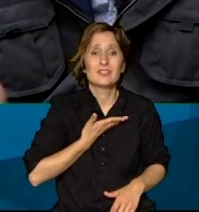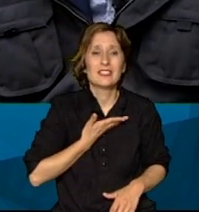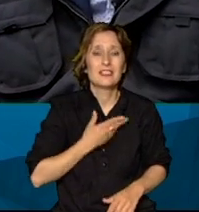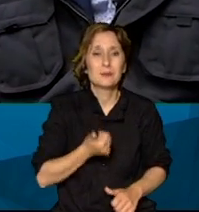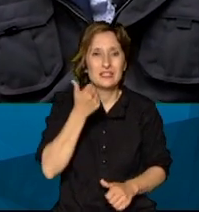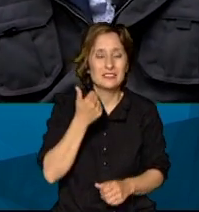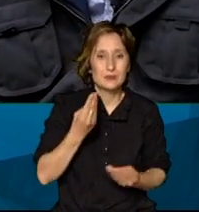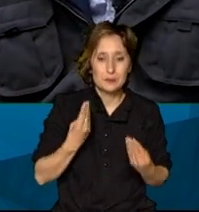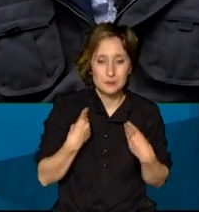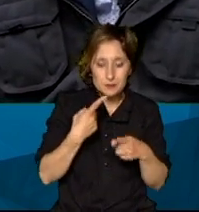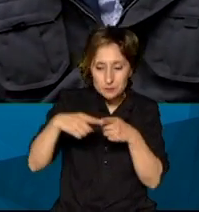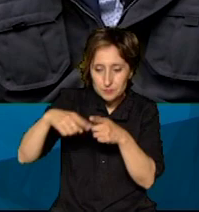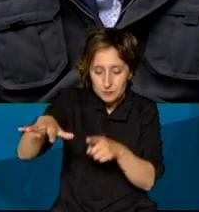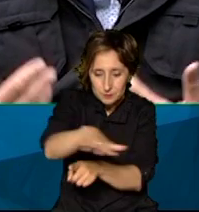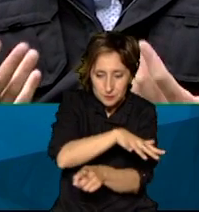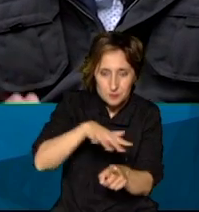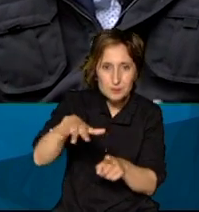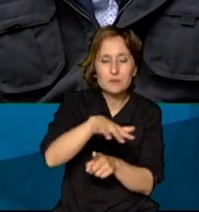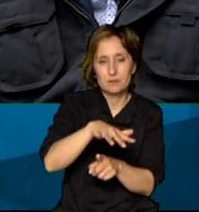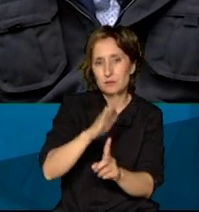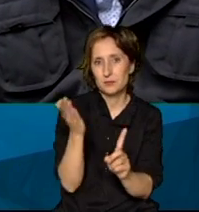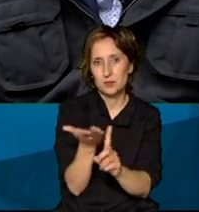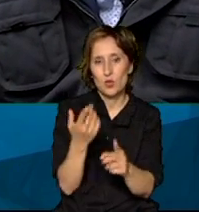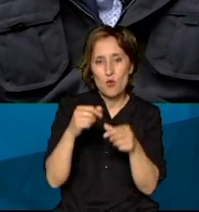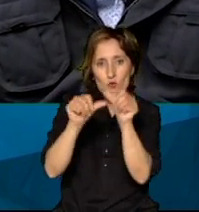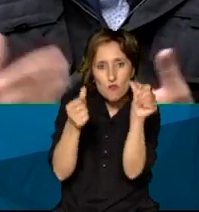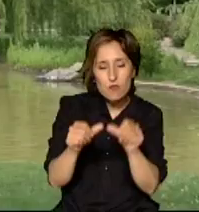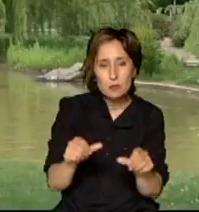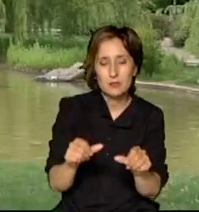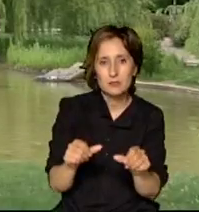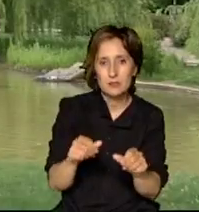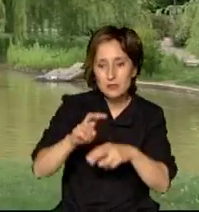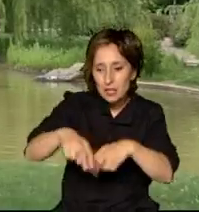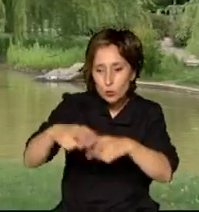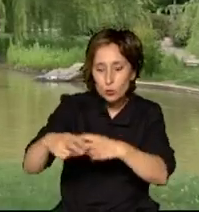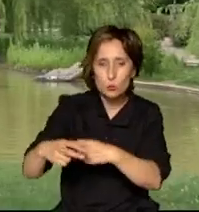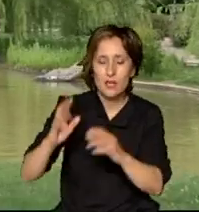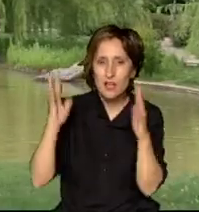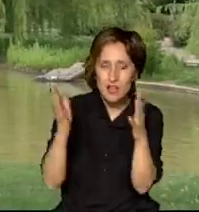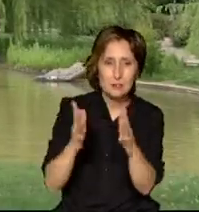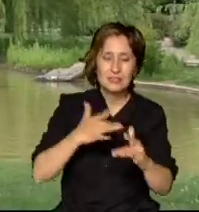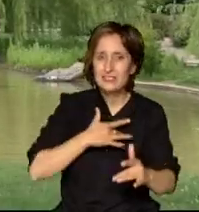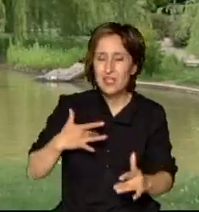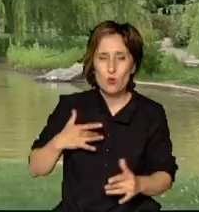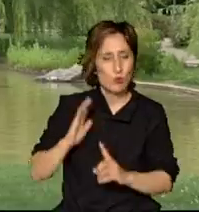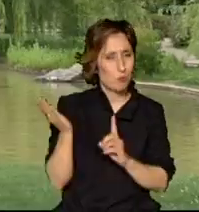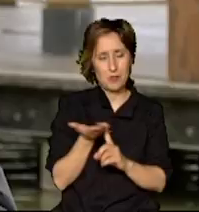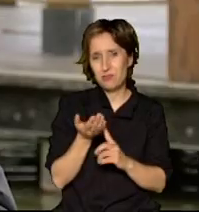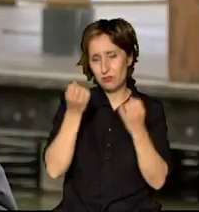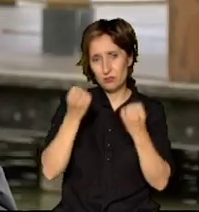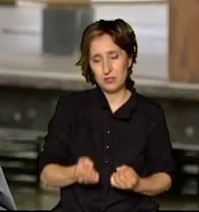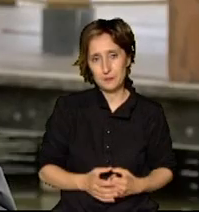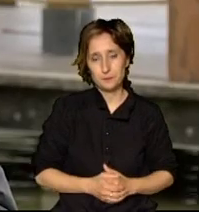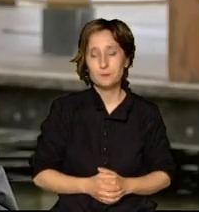la biodiversidad, los ecosistemas, las formas de producción agraria, la salud, etcétera, etcétera,